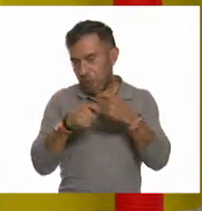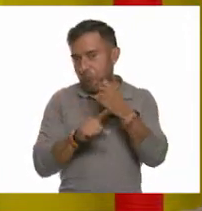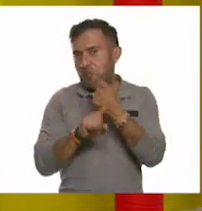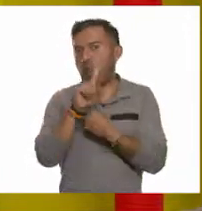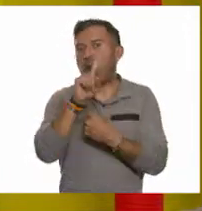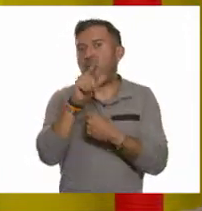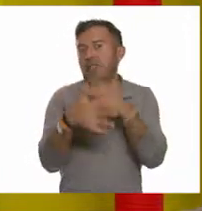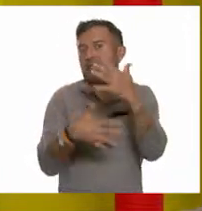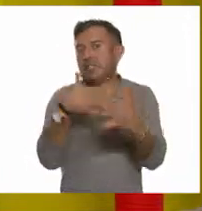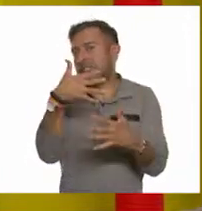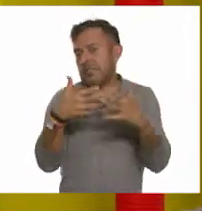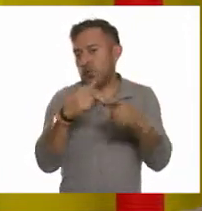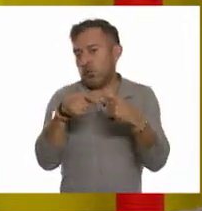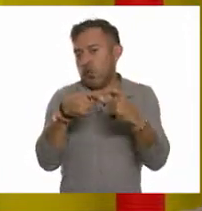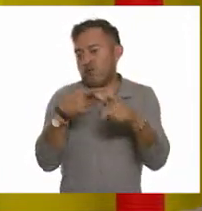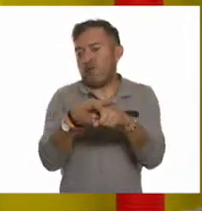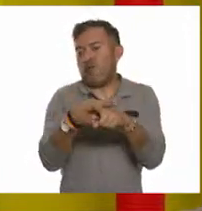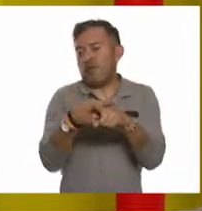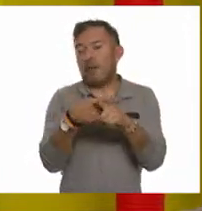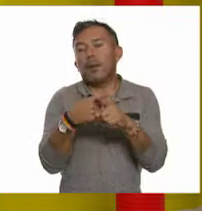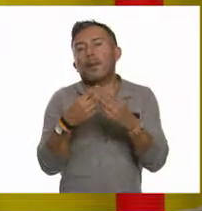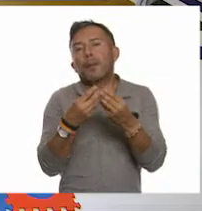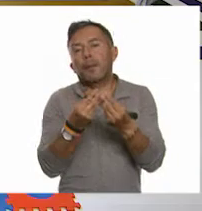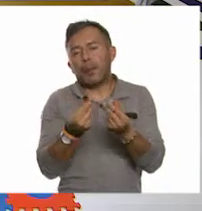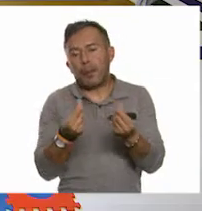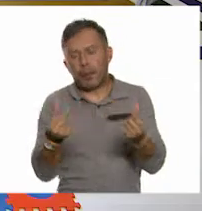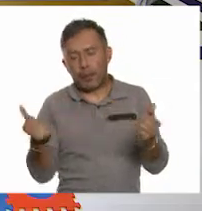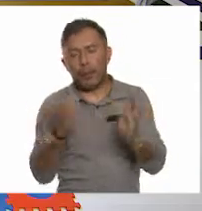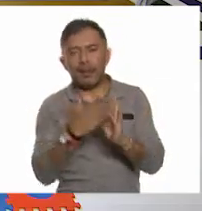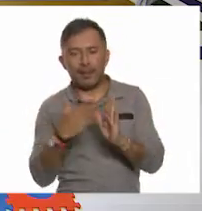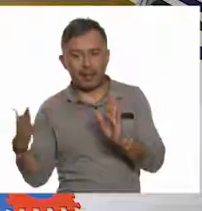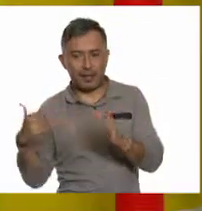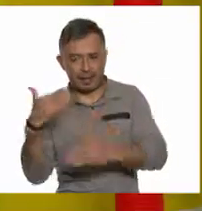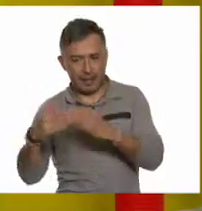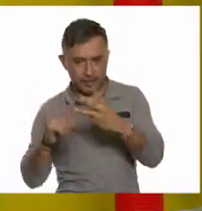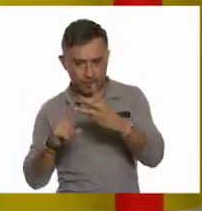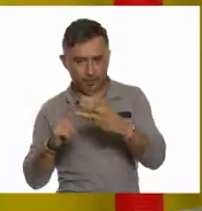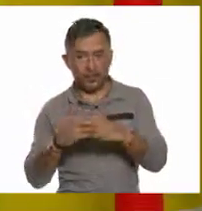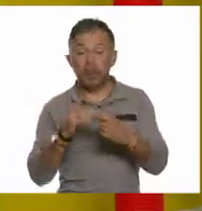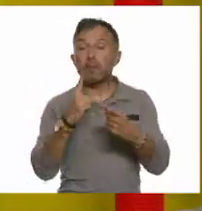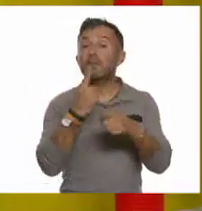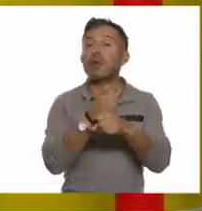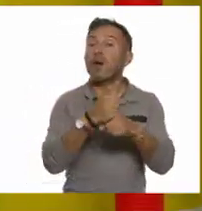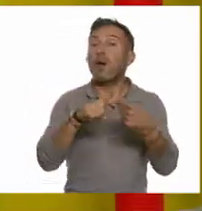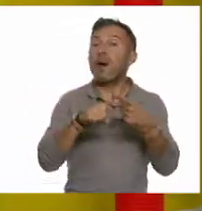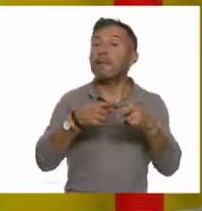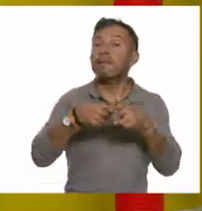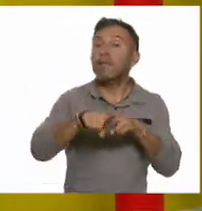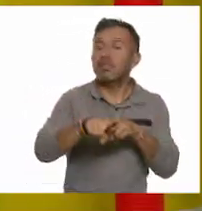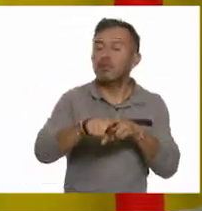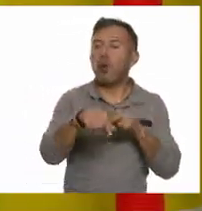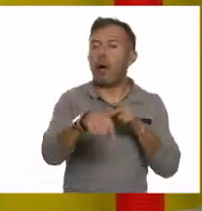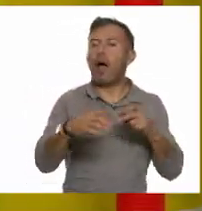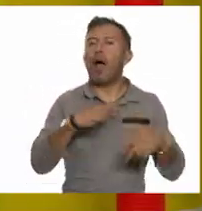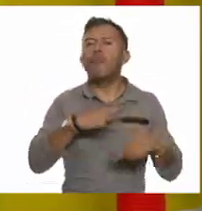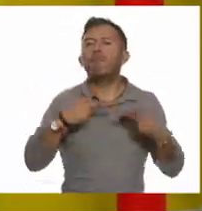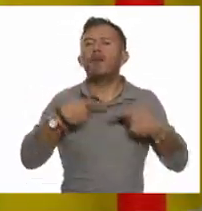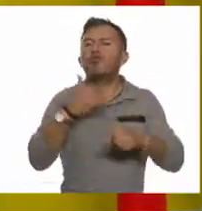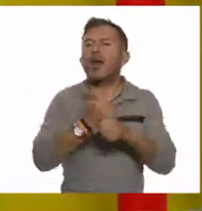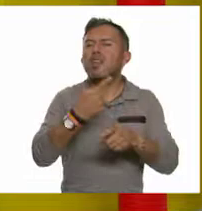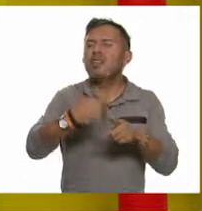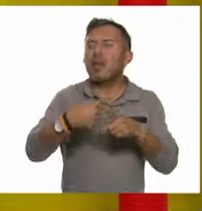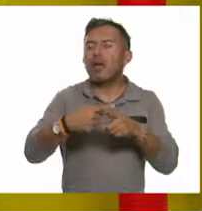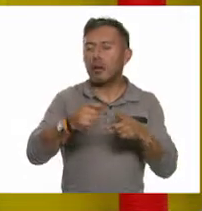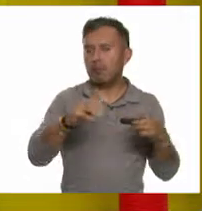trama, y el desenlace. ¿Qué dijimos de cada uno, Mariana? En el inicio se presentan los personajes y hay una aparente